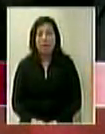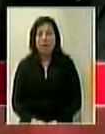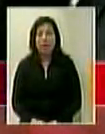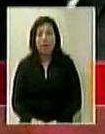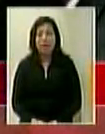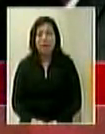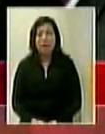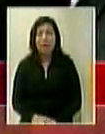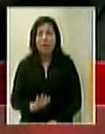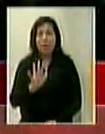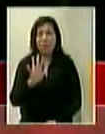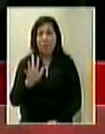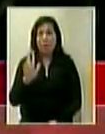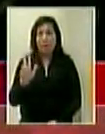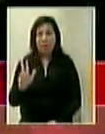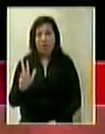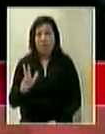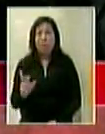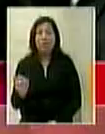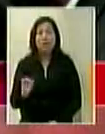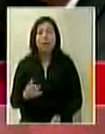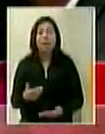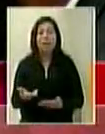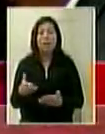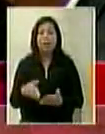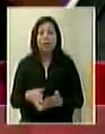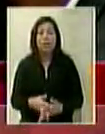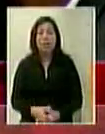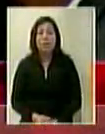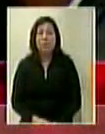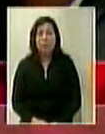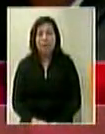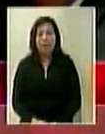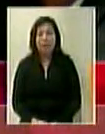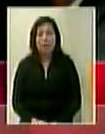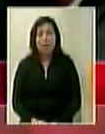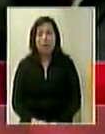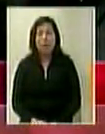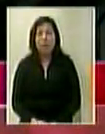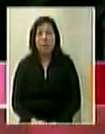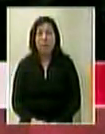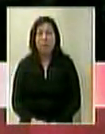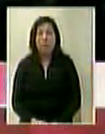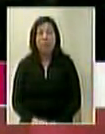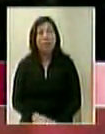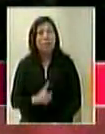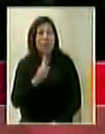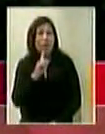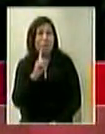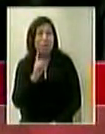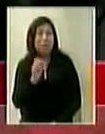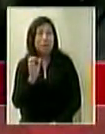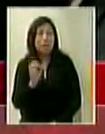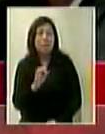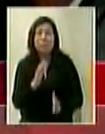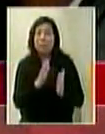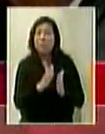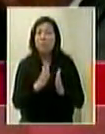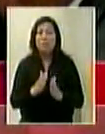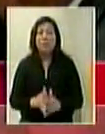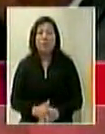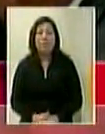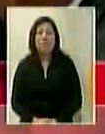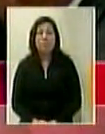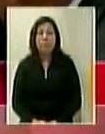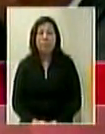son 53, sin contar los dos que han entrado después de lo de Artemio. Estaban preguntando, señor,